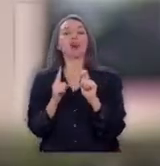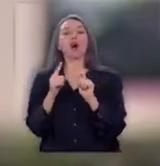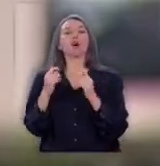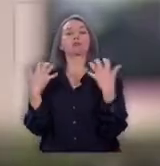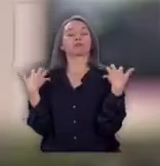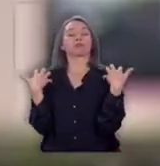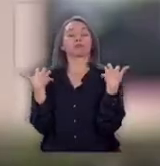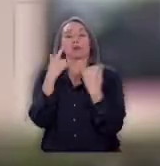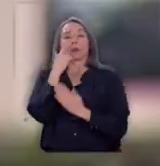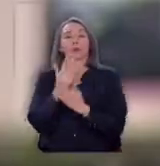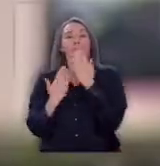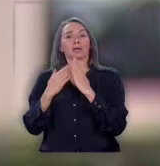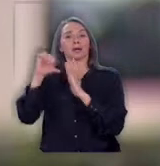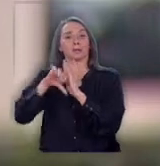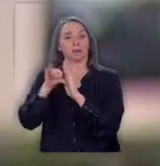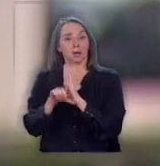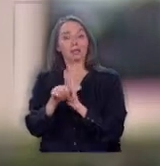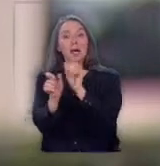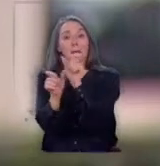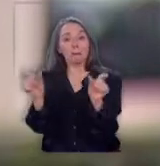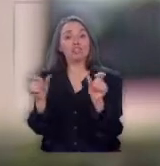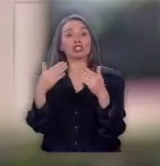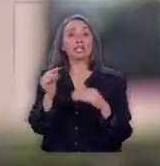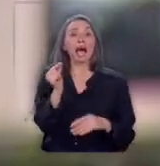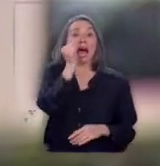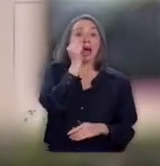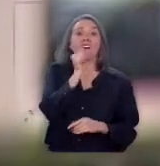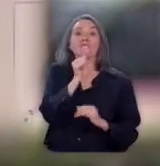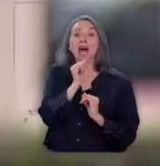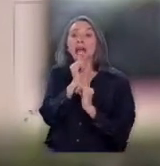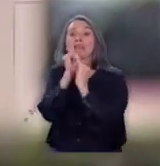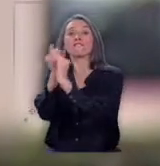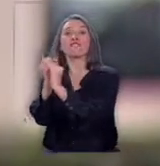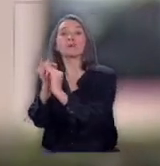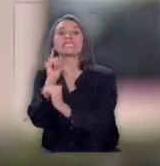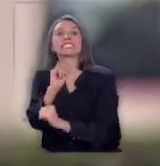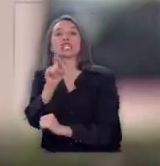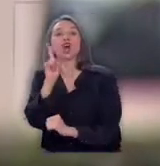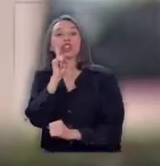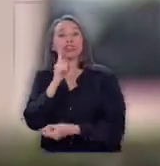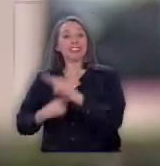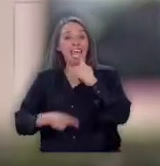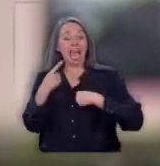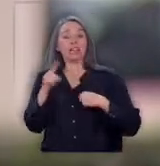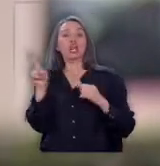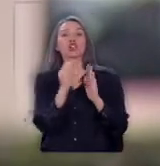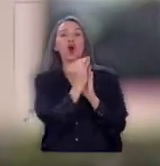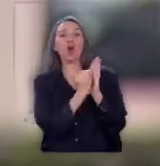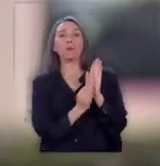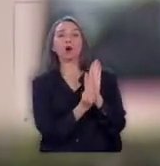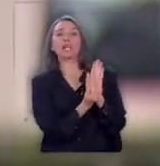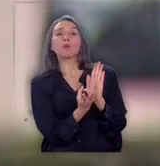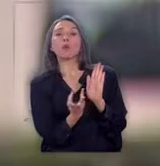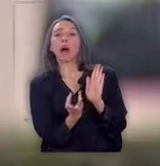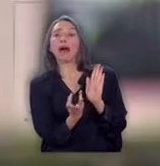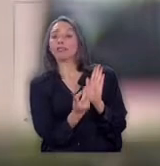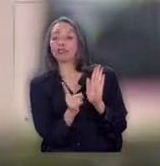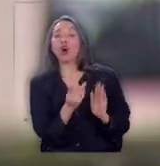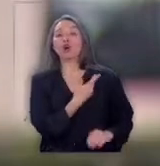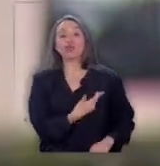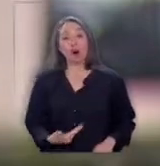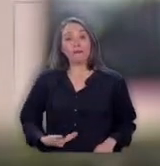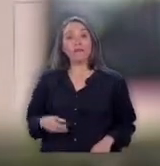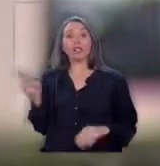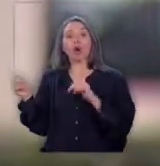proceso de eh ser informada esas personas antes estaban fuera del conteo eh Y el gobierno lo que no estaba haciendo era que